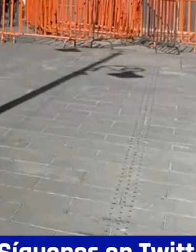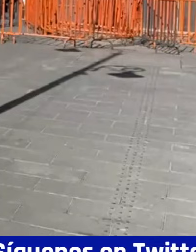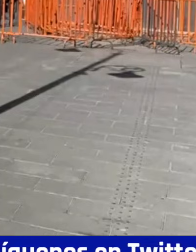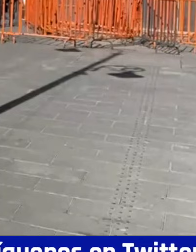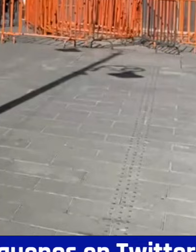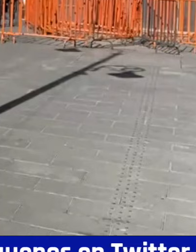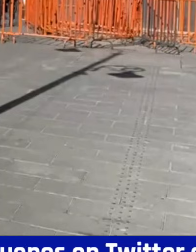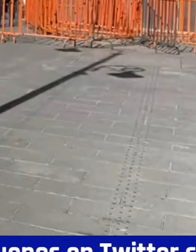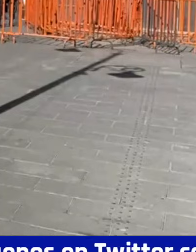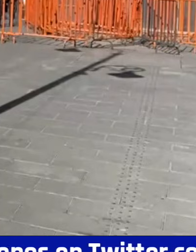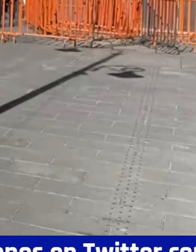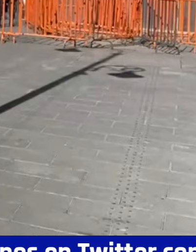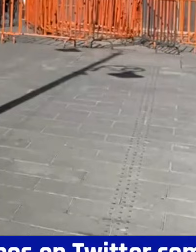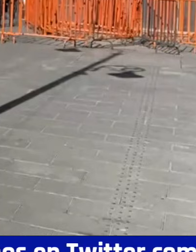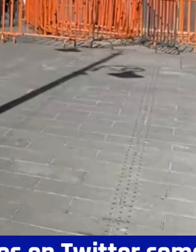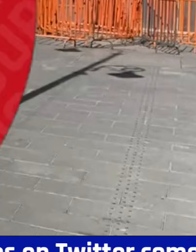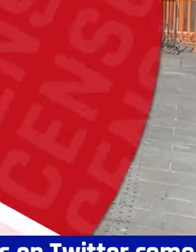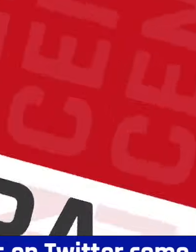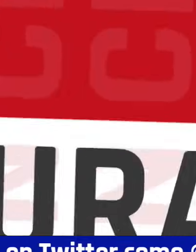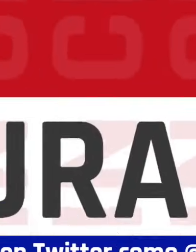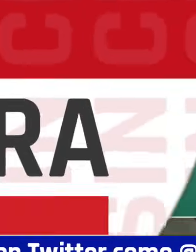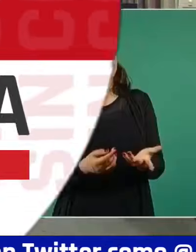hacer con el partido que dirige.